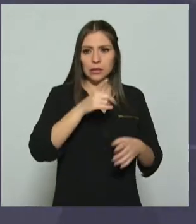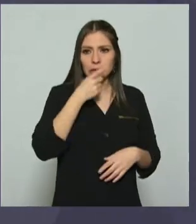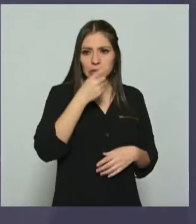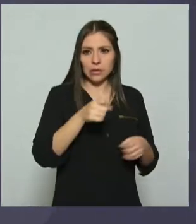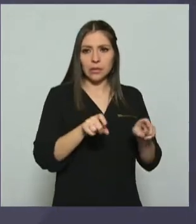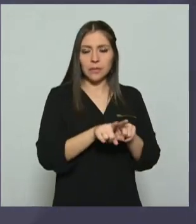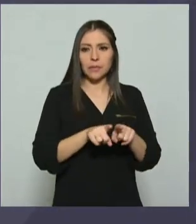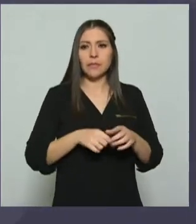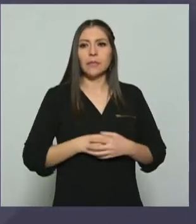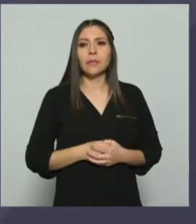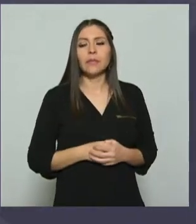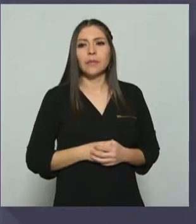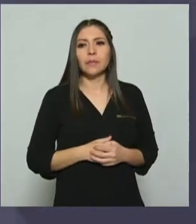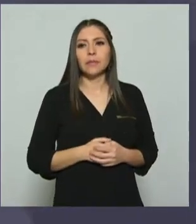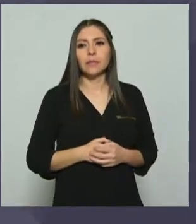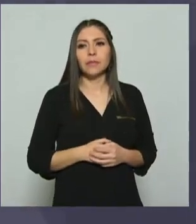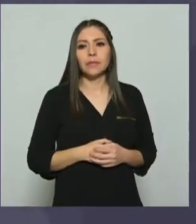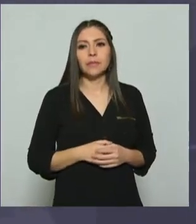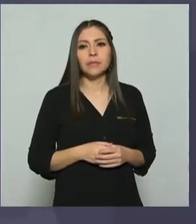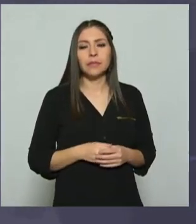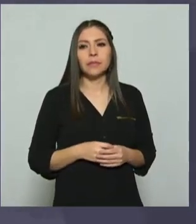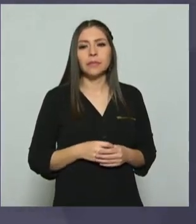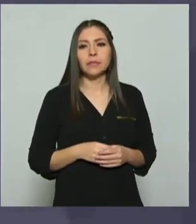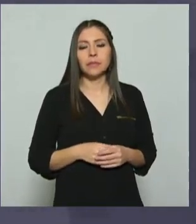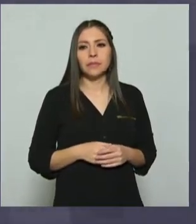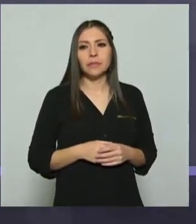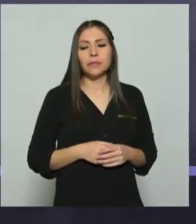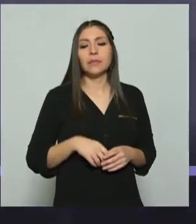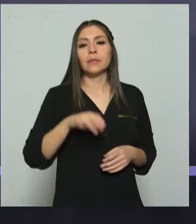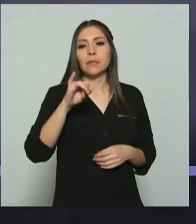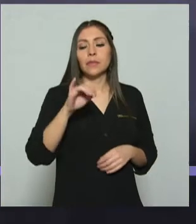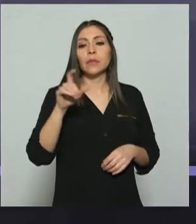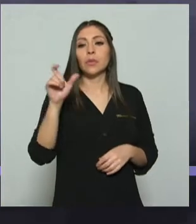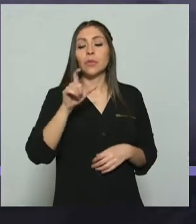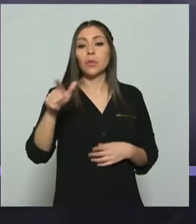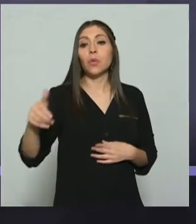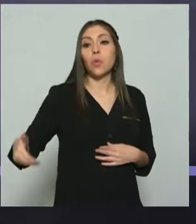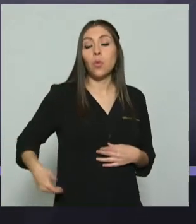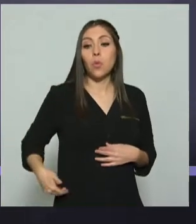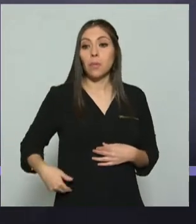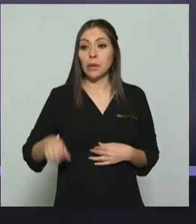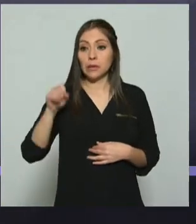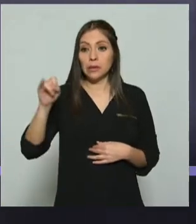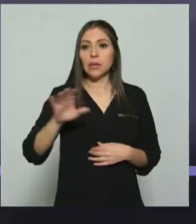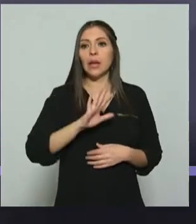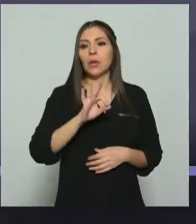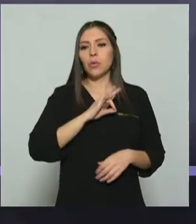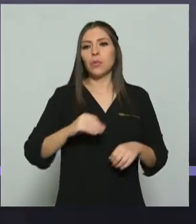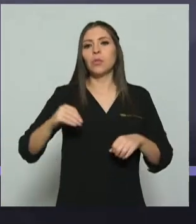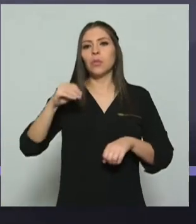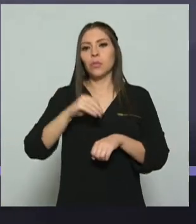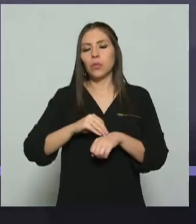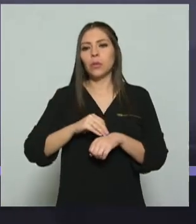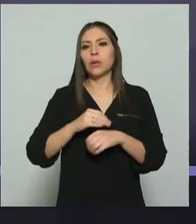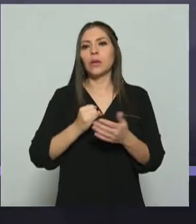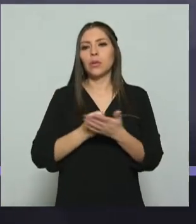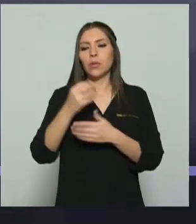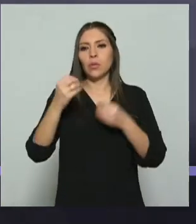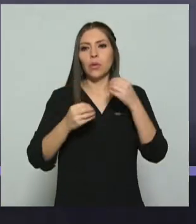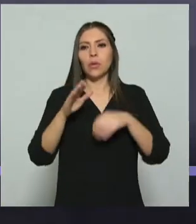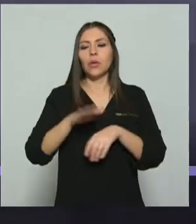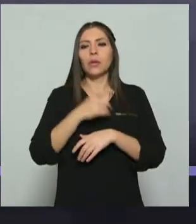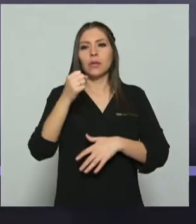una vez que se entienda que él es culpable, entonces se le impondrá una pena privativa de la libertad por la